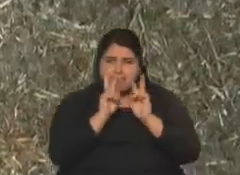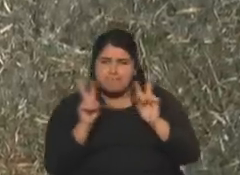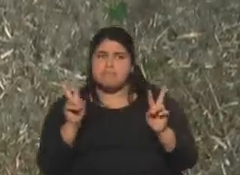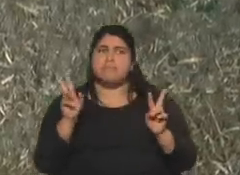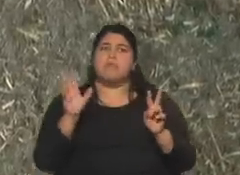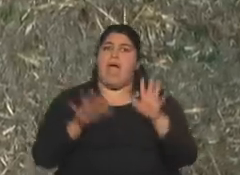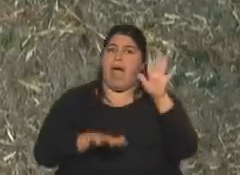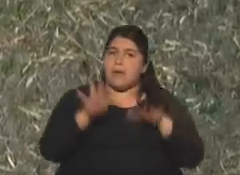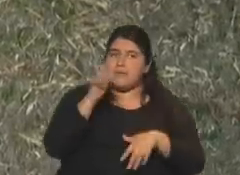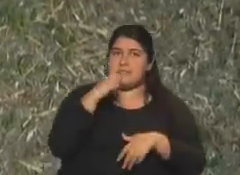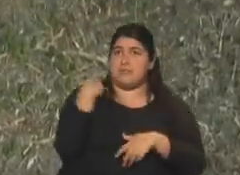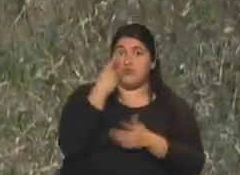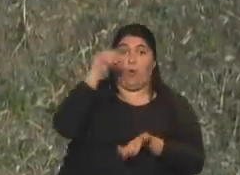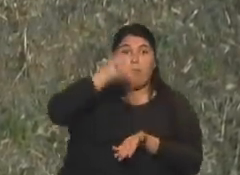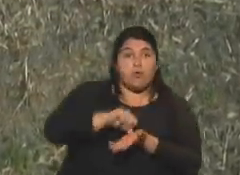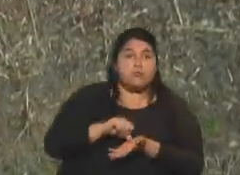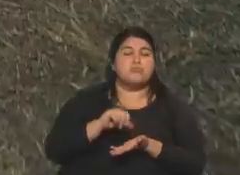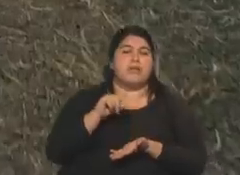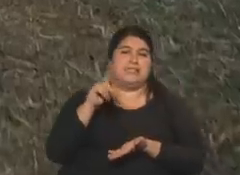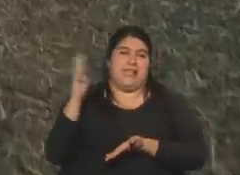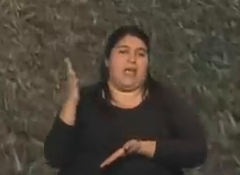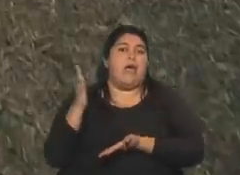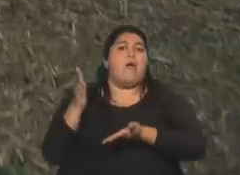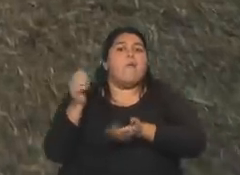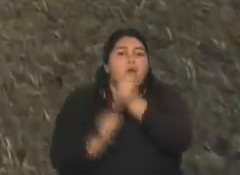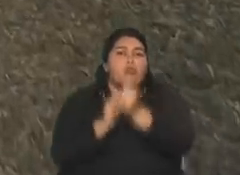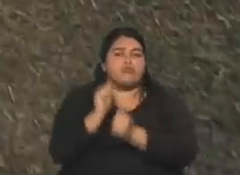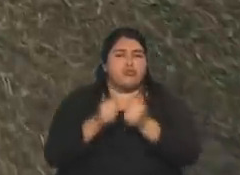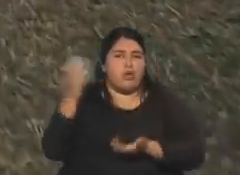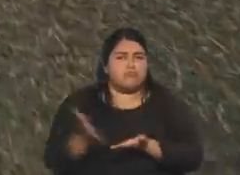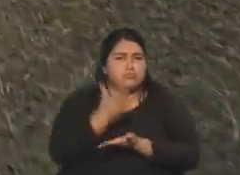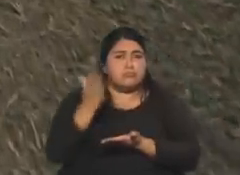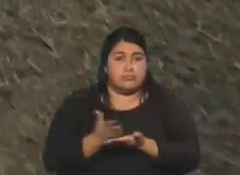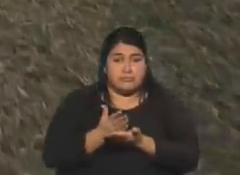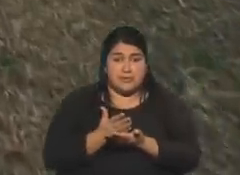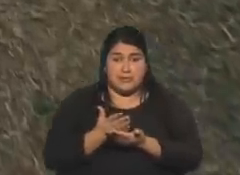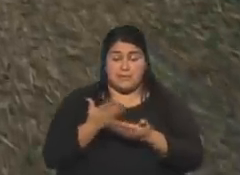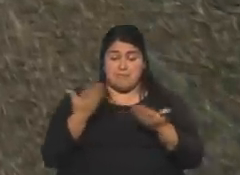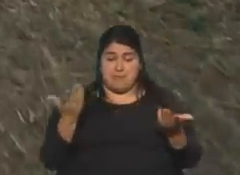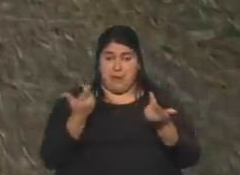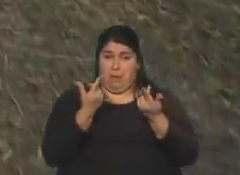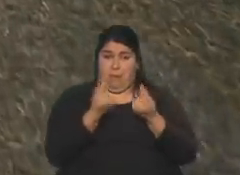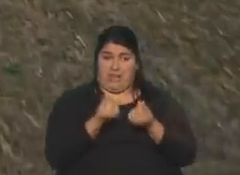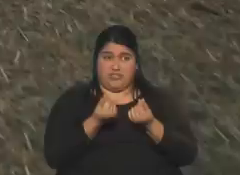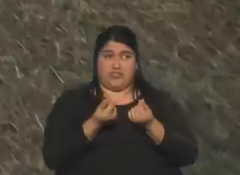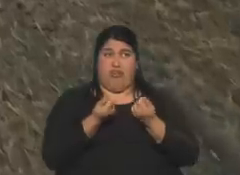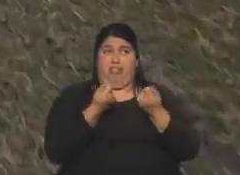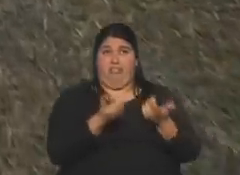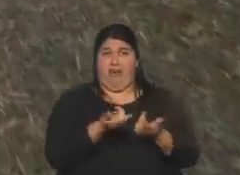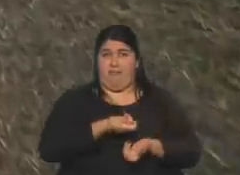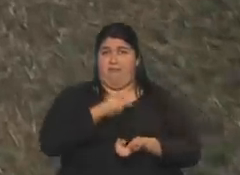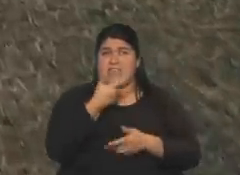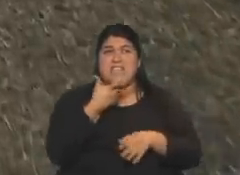titulares digan que somos un país productor de alimentos, si esos alimentos no están a un valor accesible y si no tenemos recursos